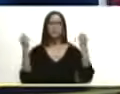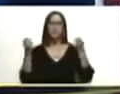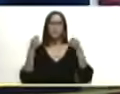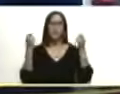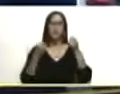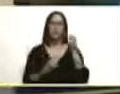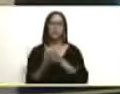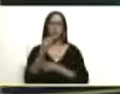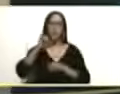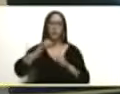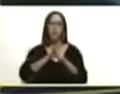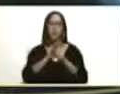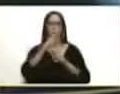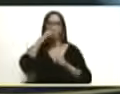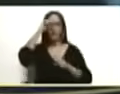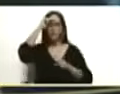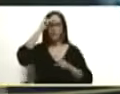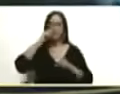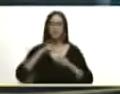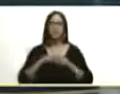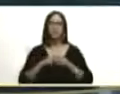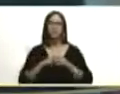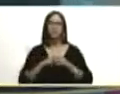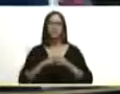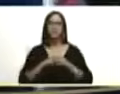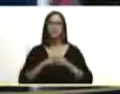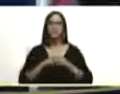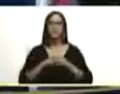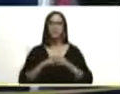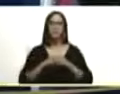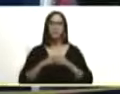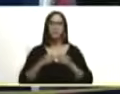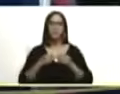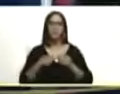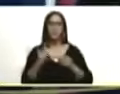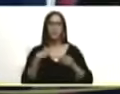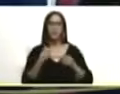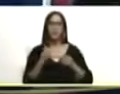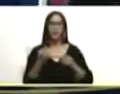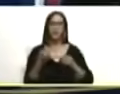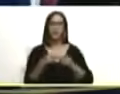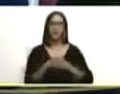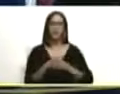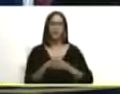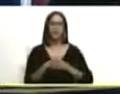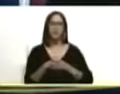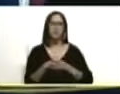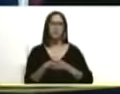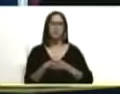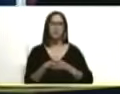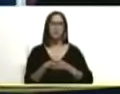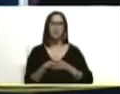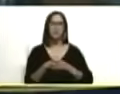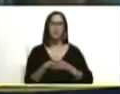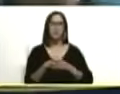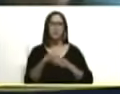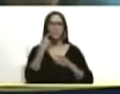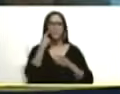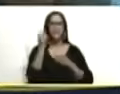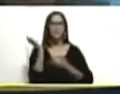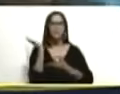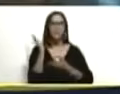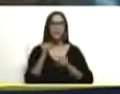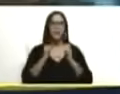por Jorge Rodríguez Padre. No, tú te trajiste un museo aquí. Ruptura. Ruptura, ruptura propaga, agita y organiza. Aquí